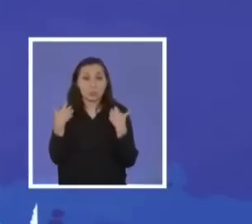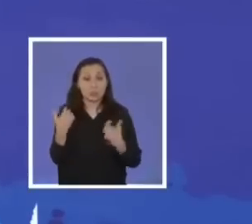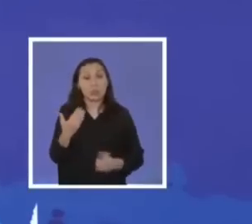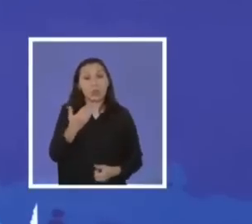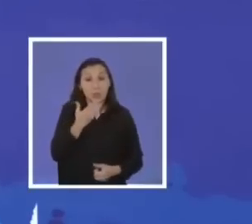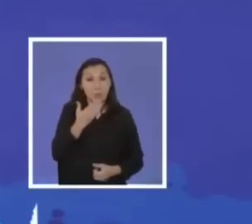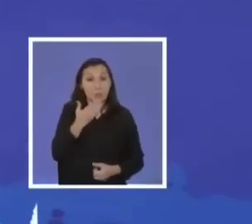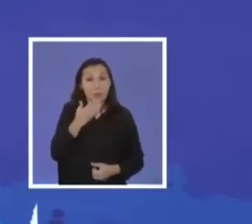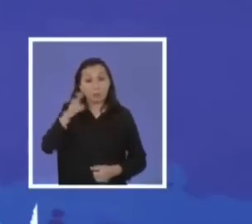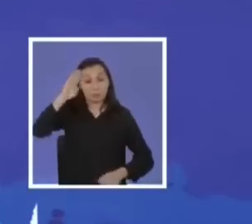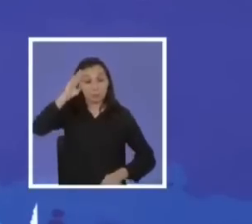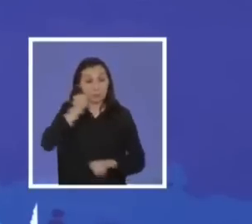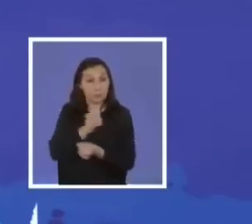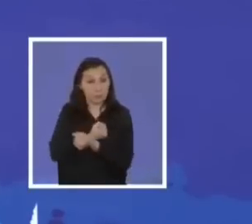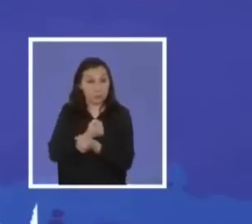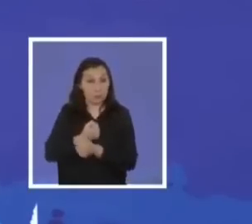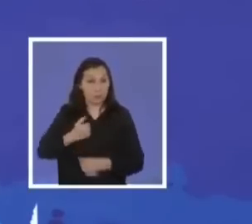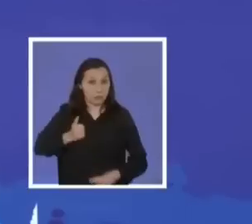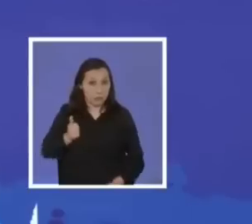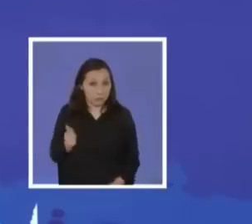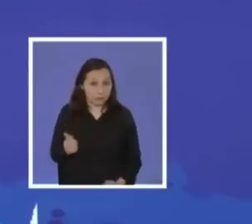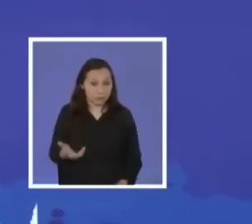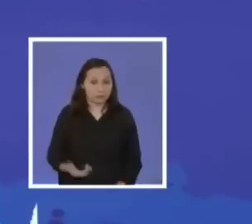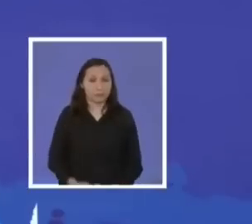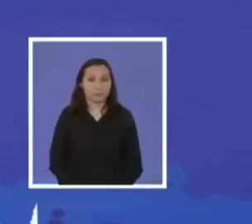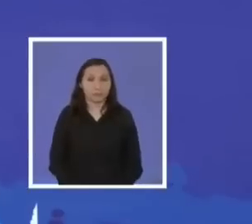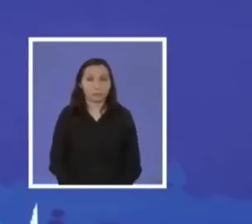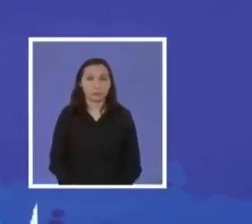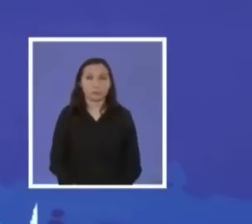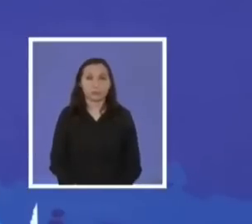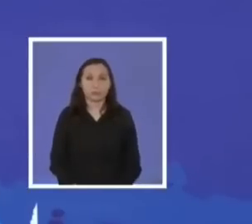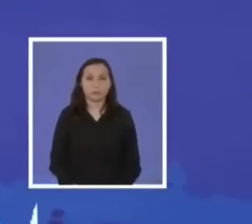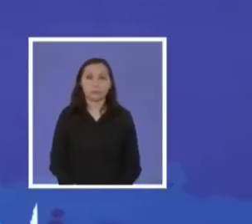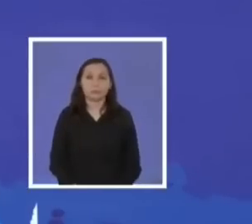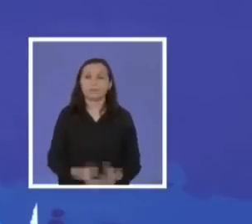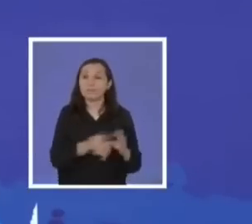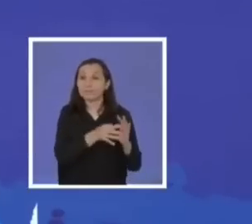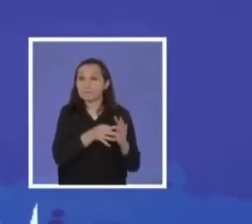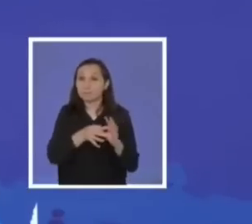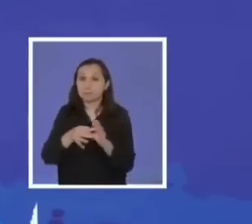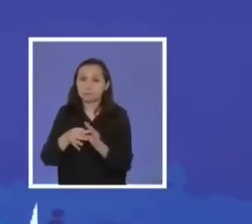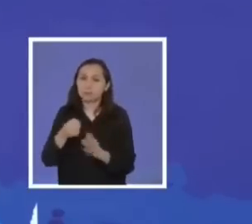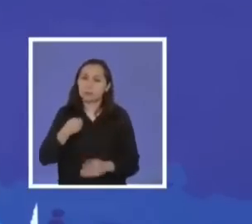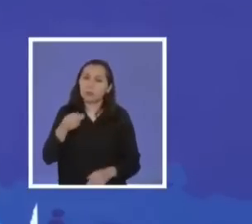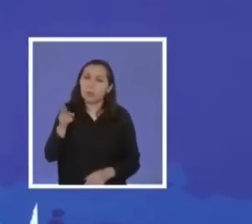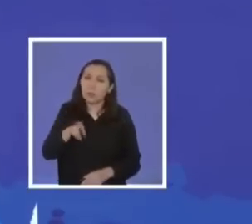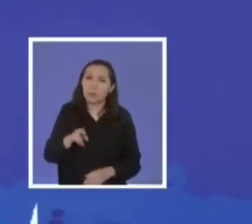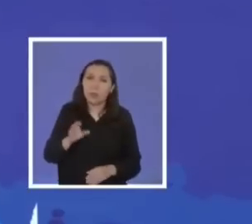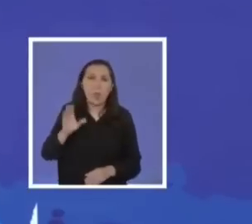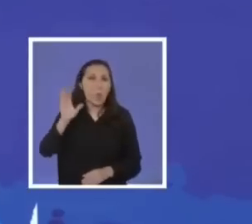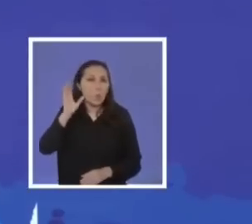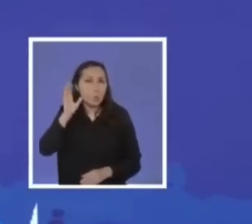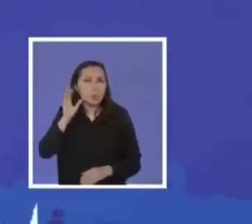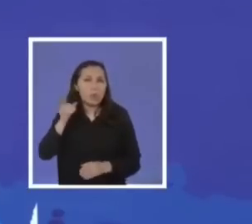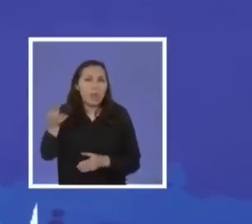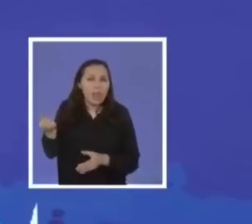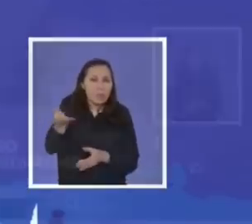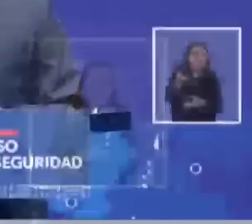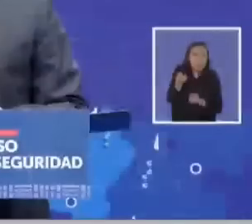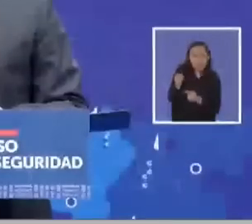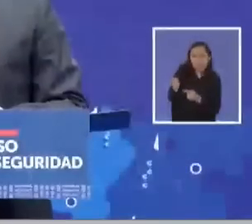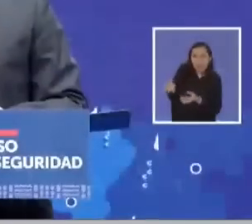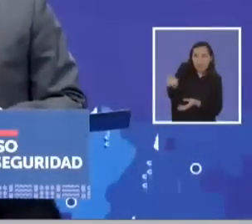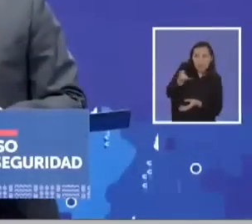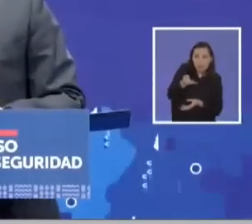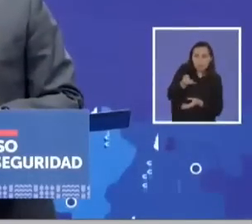es con ambas, con la seguridad, con la democracia y con los derechos humanos. Mucha atención con